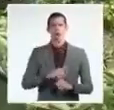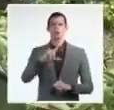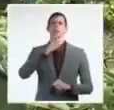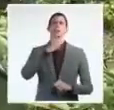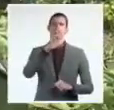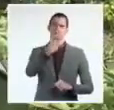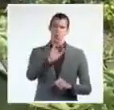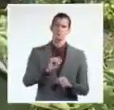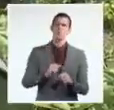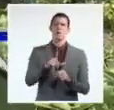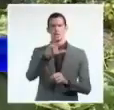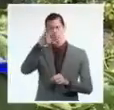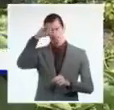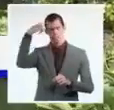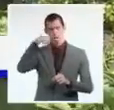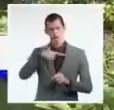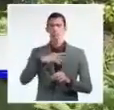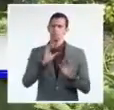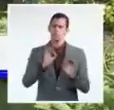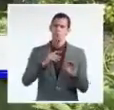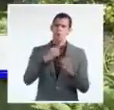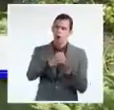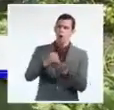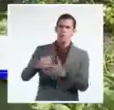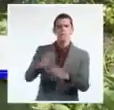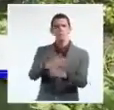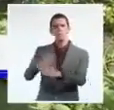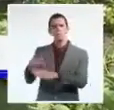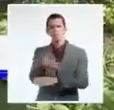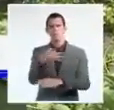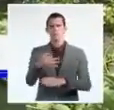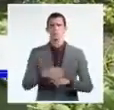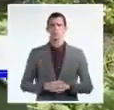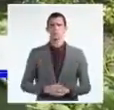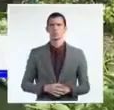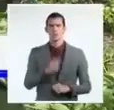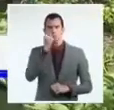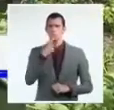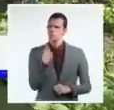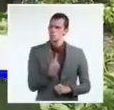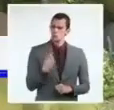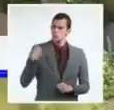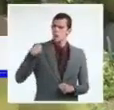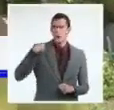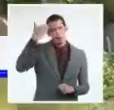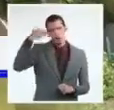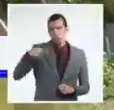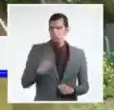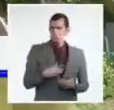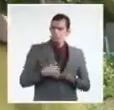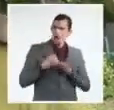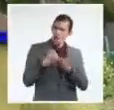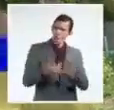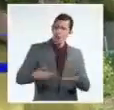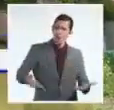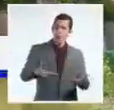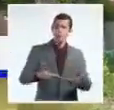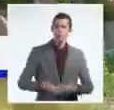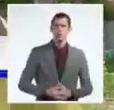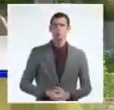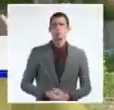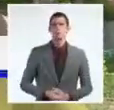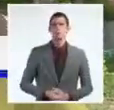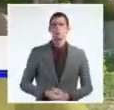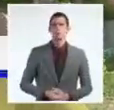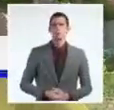Cumpliendo como parte del pueblo con las tareas asignadas, aquí estaremos dando el paso al frente para lo que haga falta. Estamos aquí bajo la lluvia